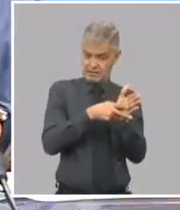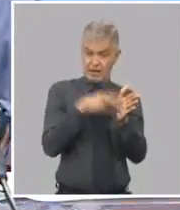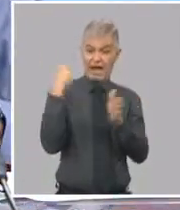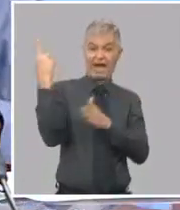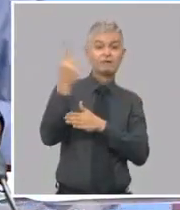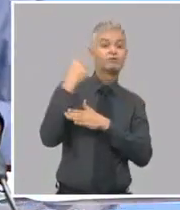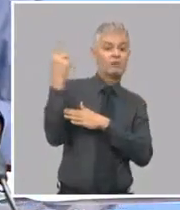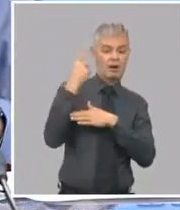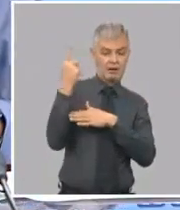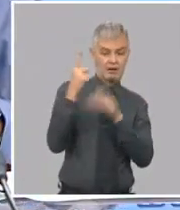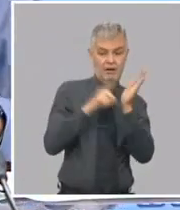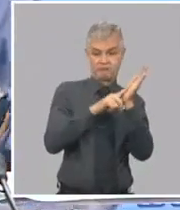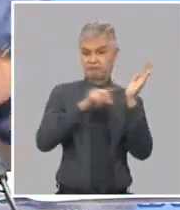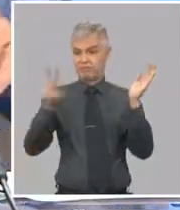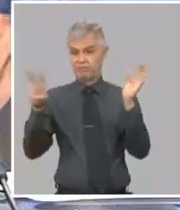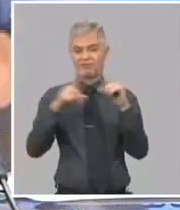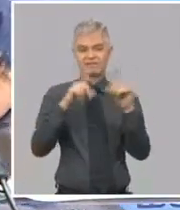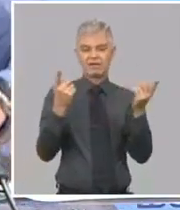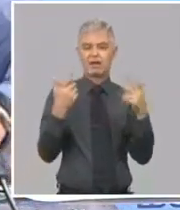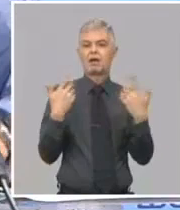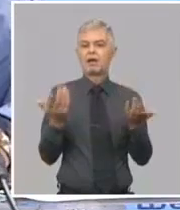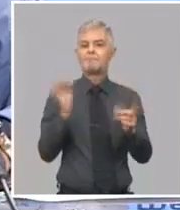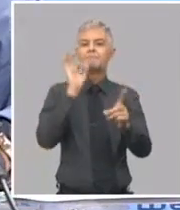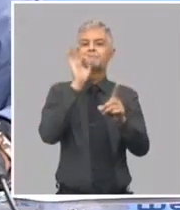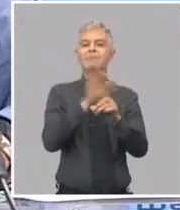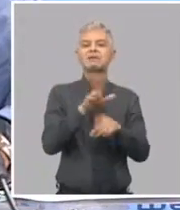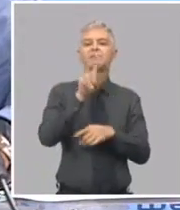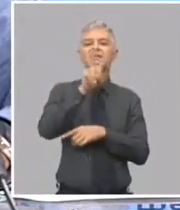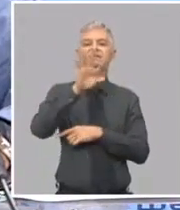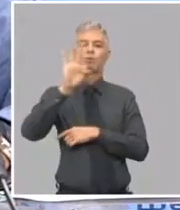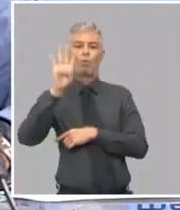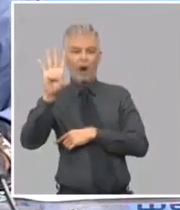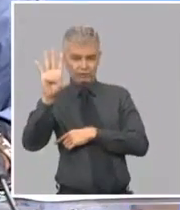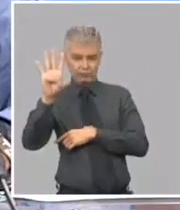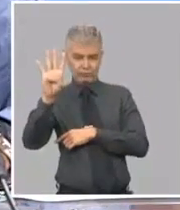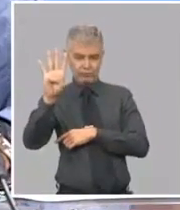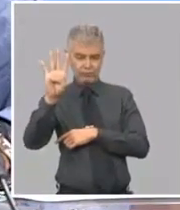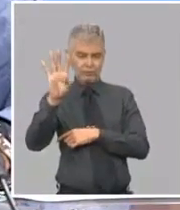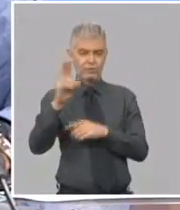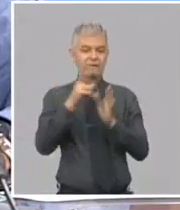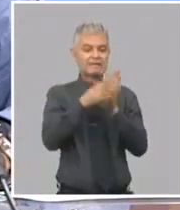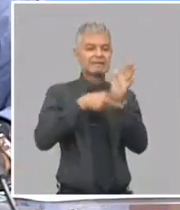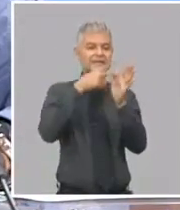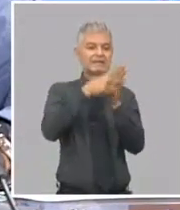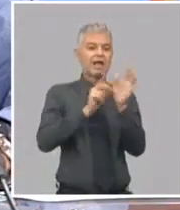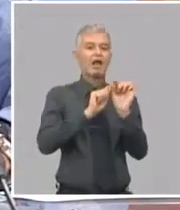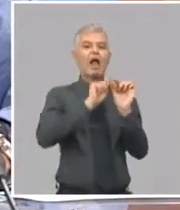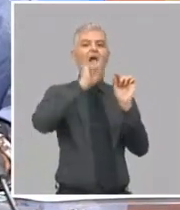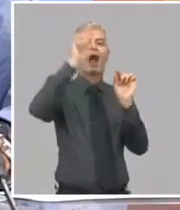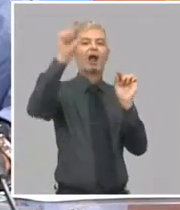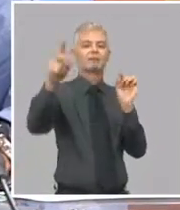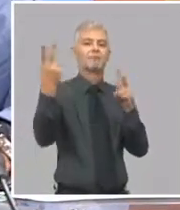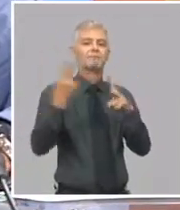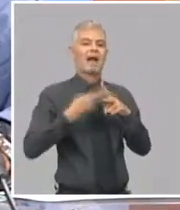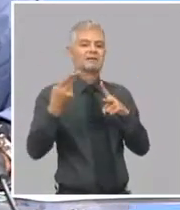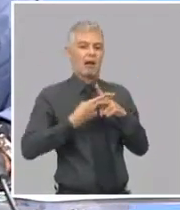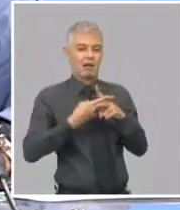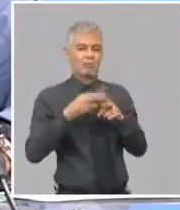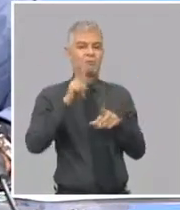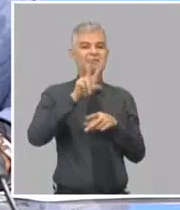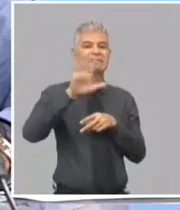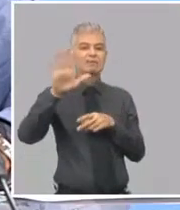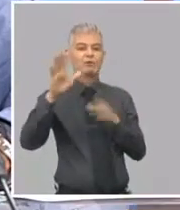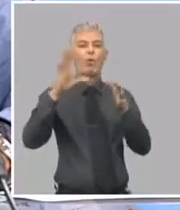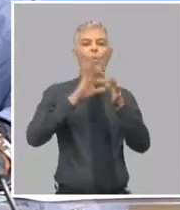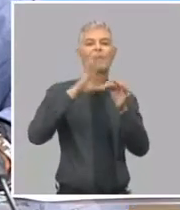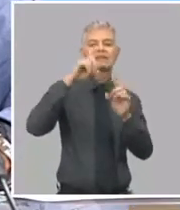nacionales van a comenzar el día 24 con un primer tren gas y agua ya sea vayamos el 25 hacia guantánamo el